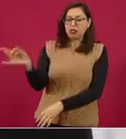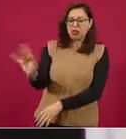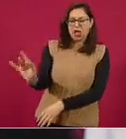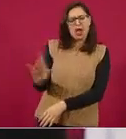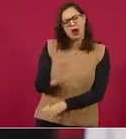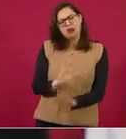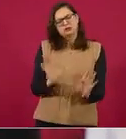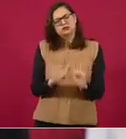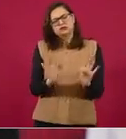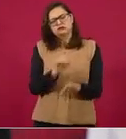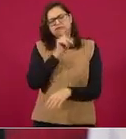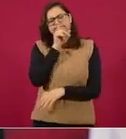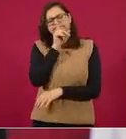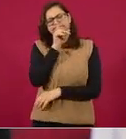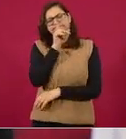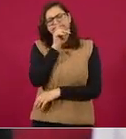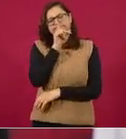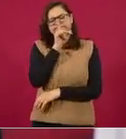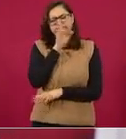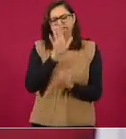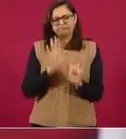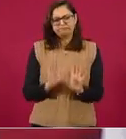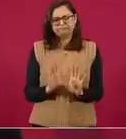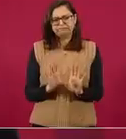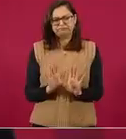Siempre he dicho